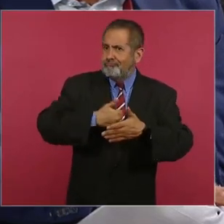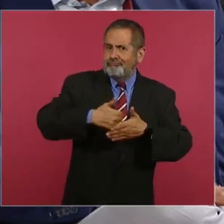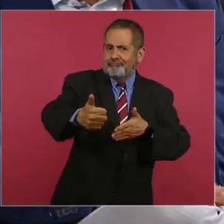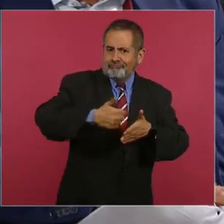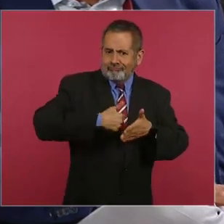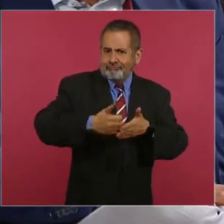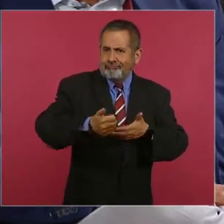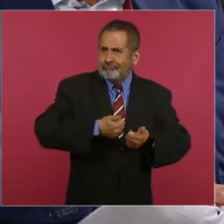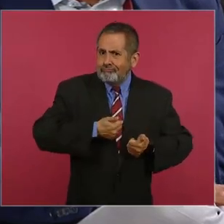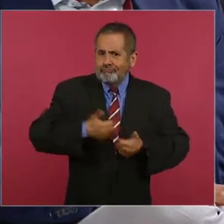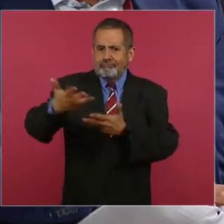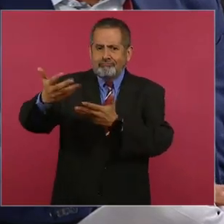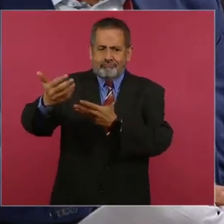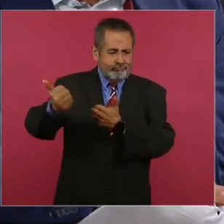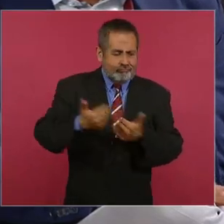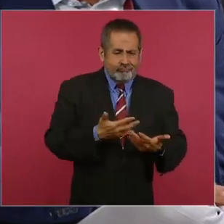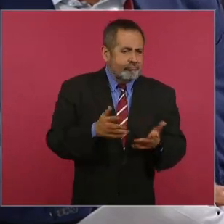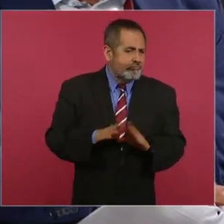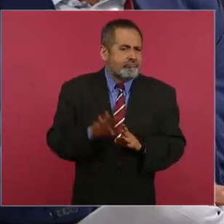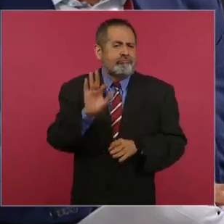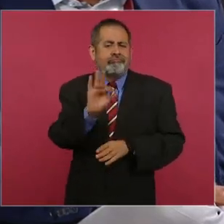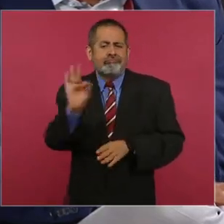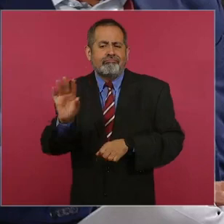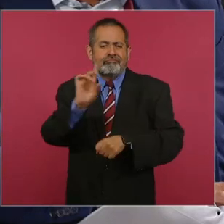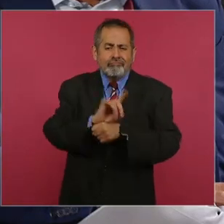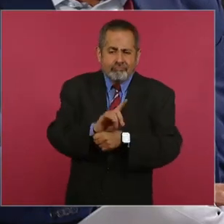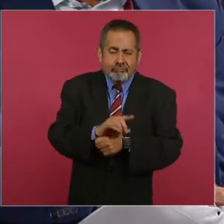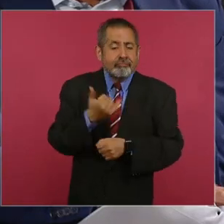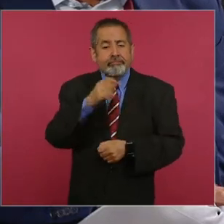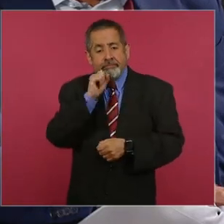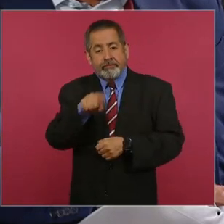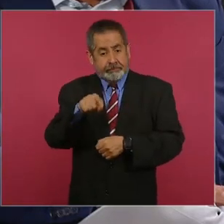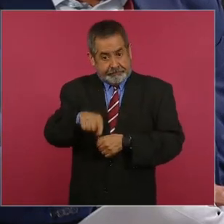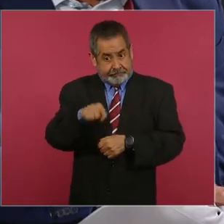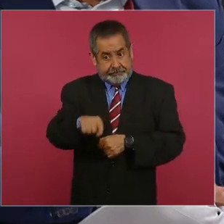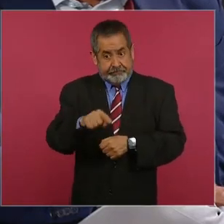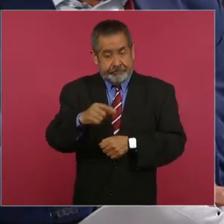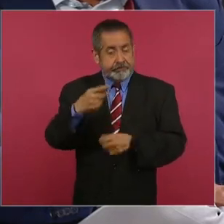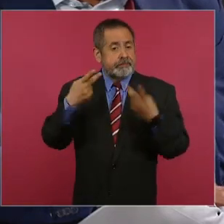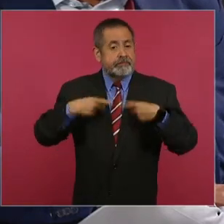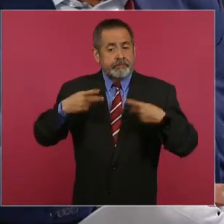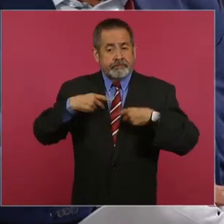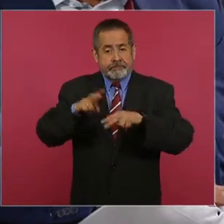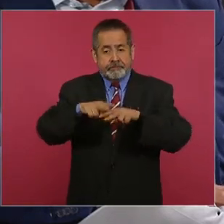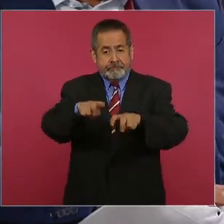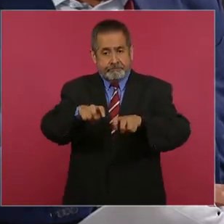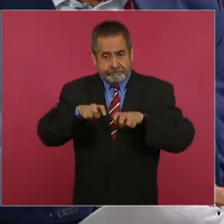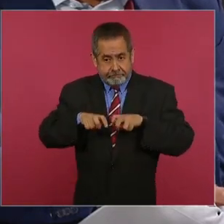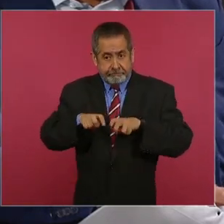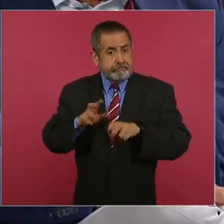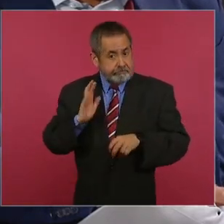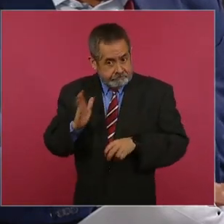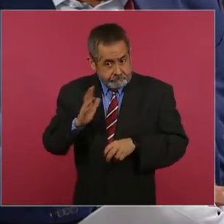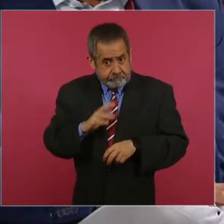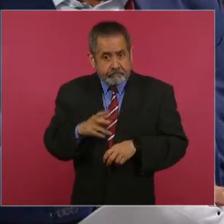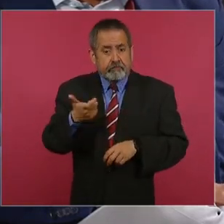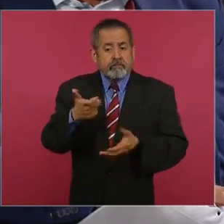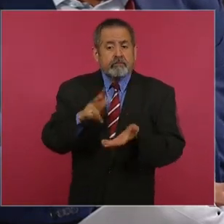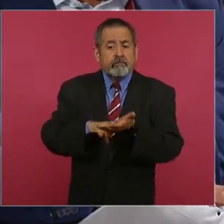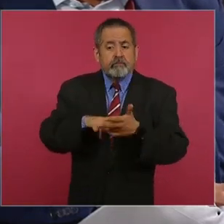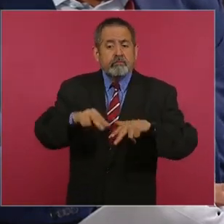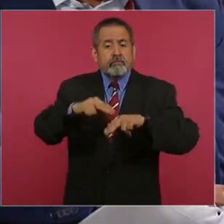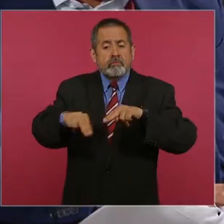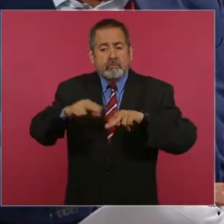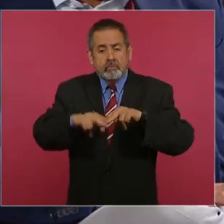también si hay fecha para el traslado de pasajeros en ese tren y los precios aproximados de los boletos ya se tienen